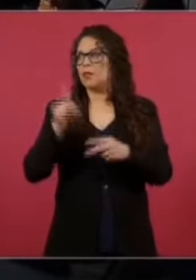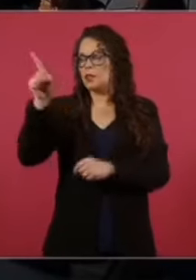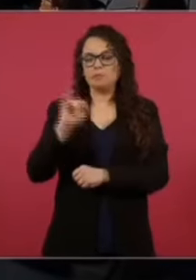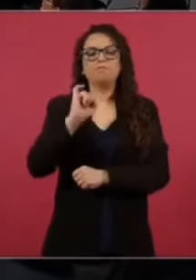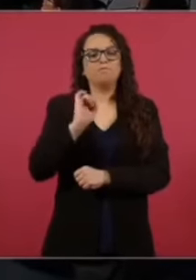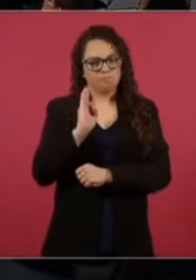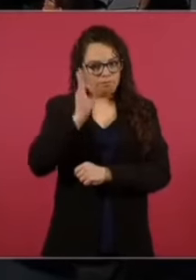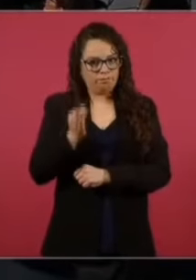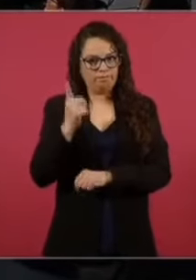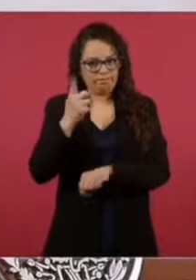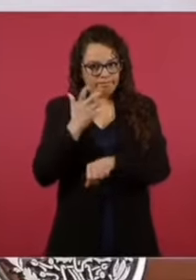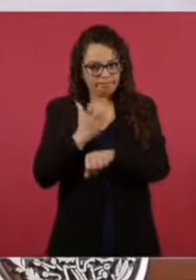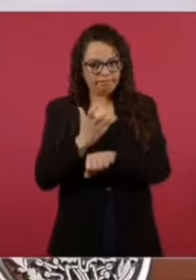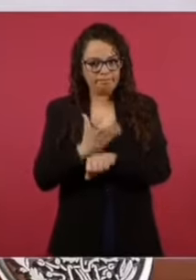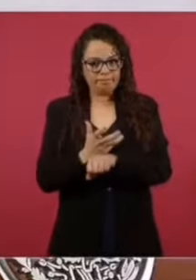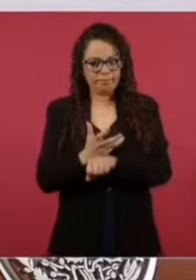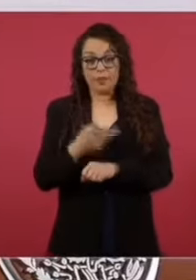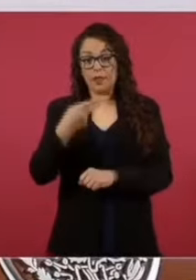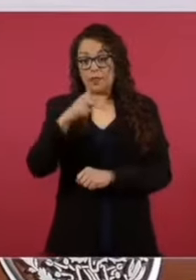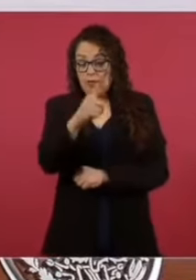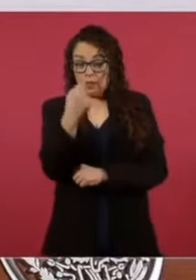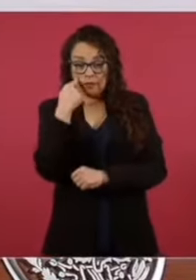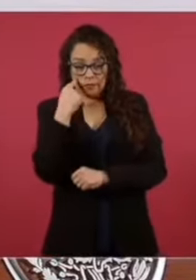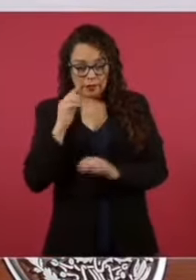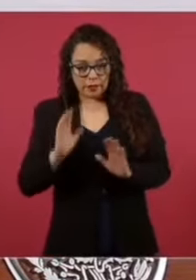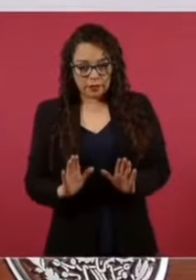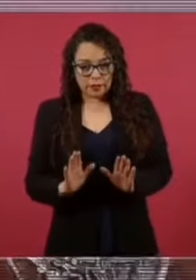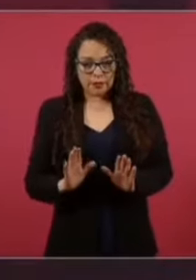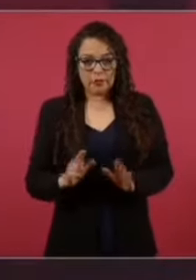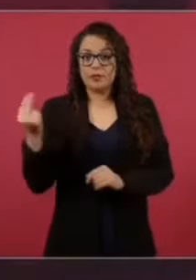Esto debe pensarse también en el